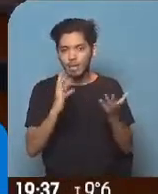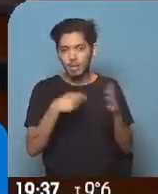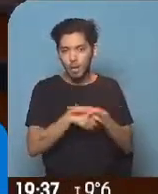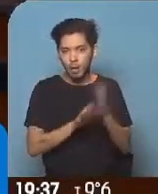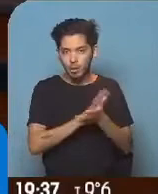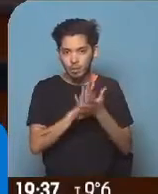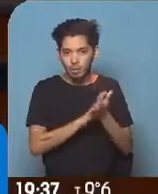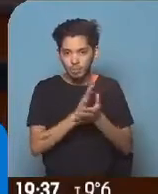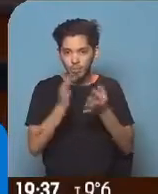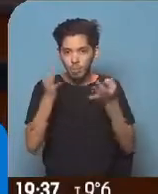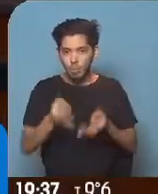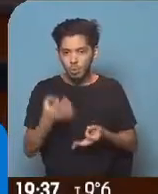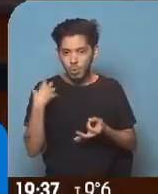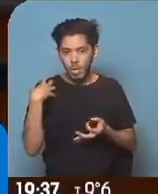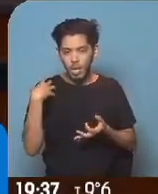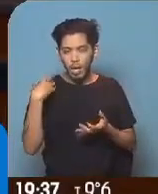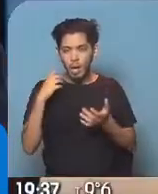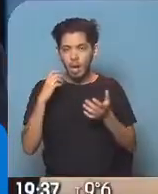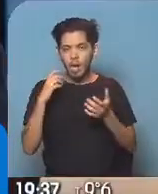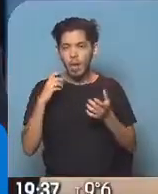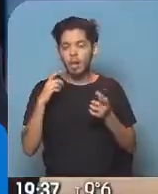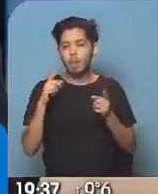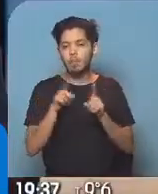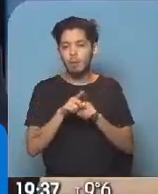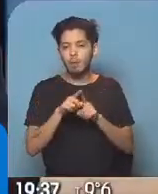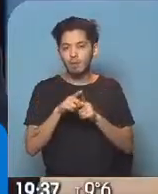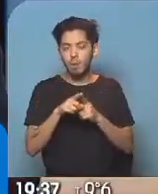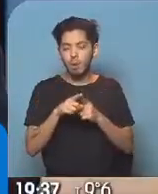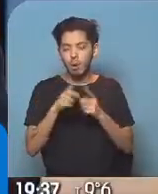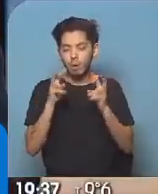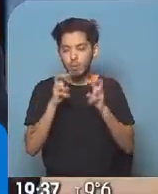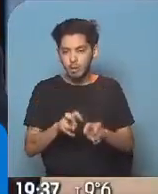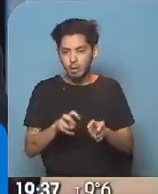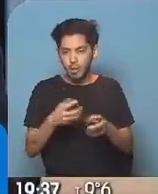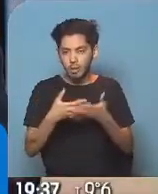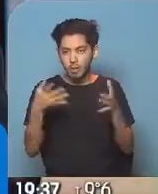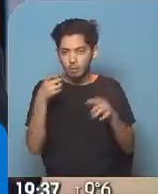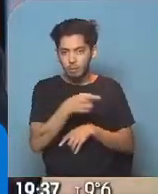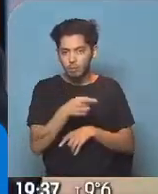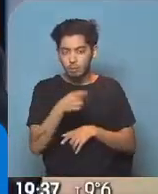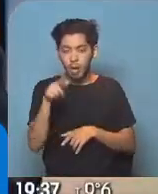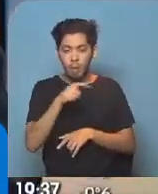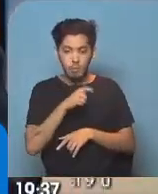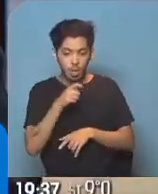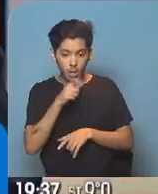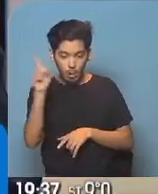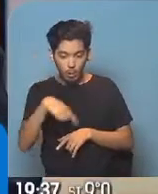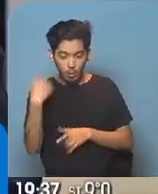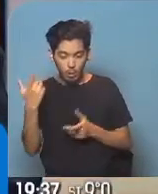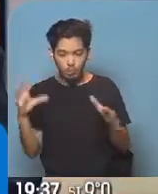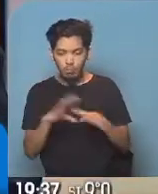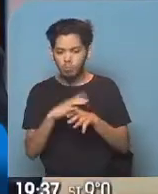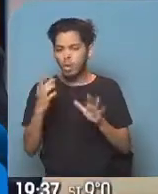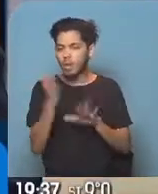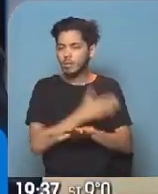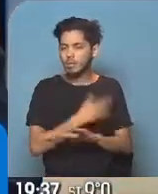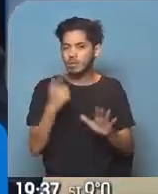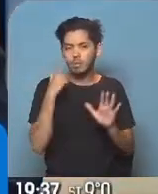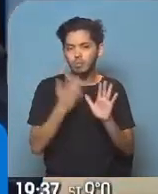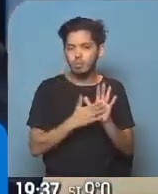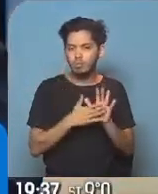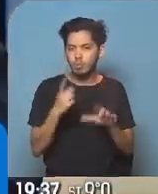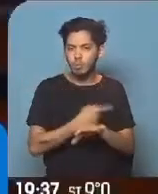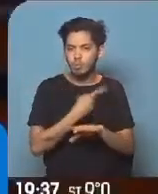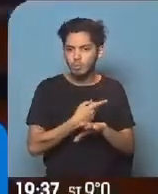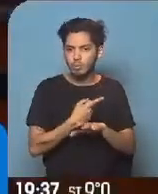la Auditoría General de la Nación. ¿Por qué no se pudo probar todo esto que ahora el periodismo, a través de esta investigación muy seria de Diego Cabot, encabezada en La